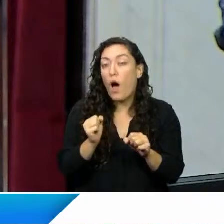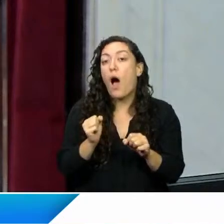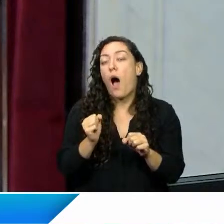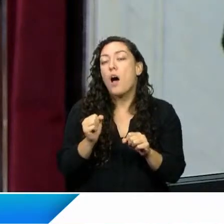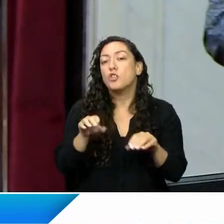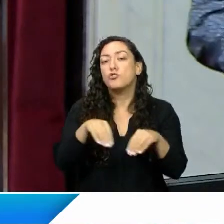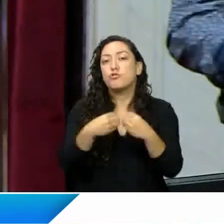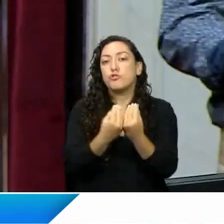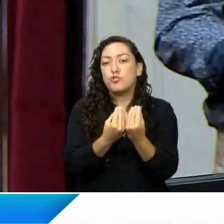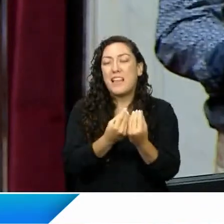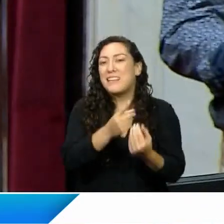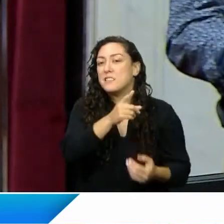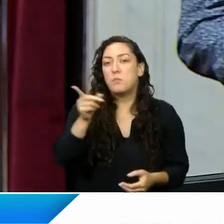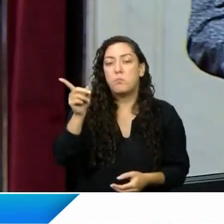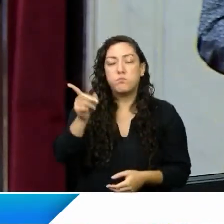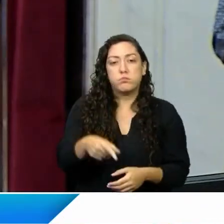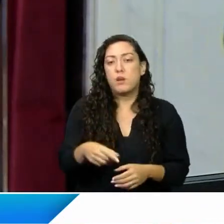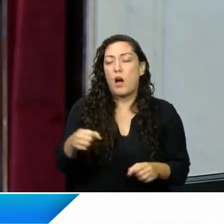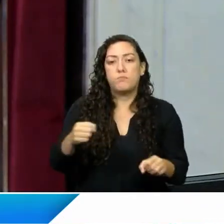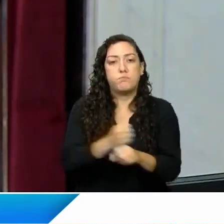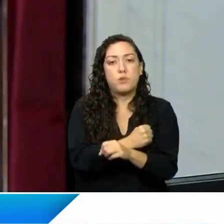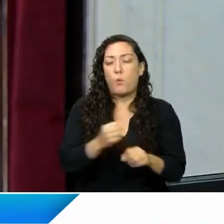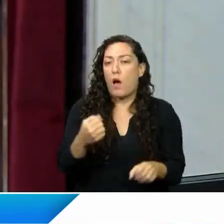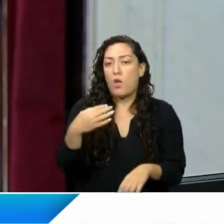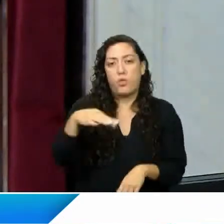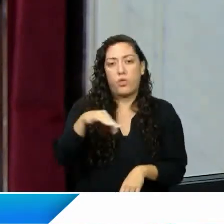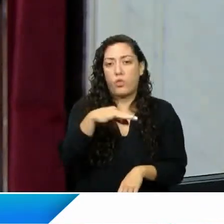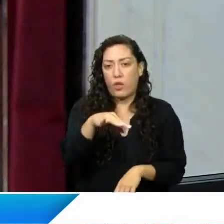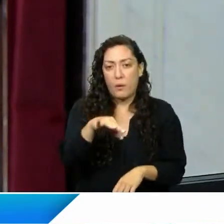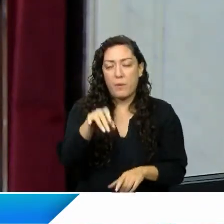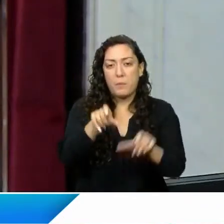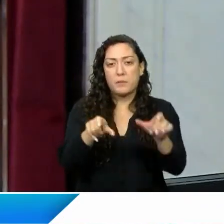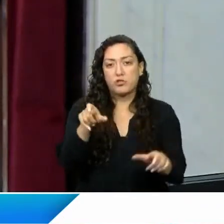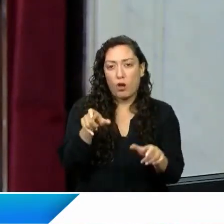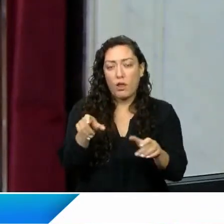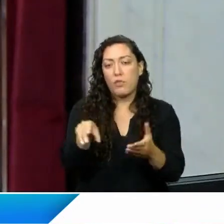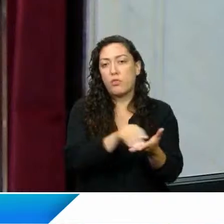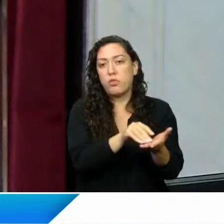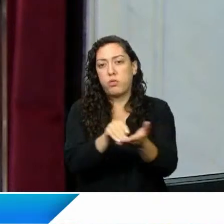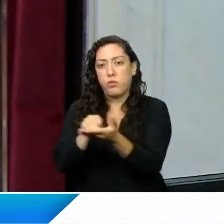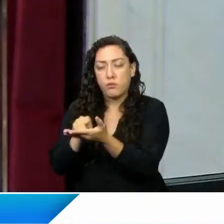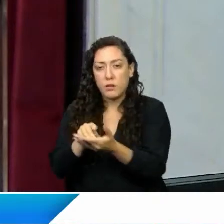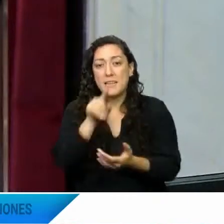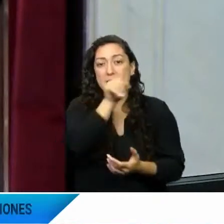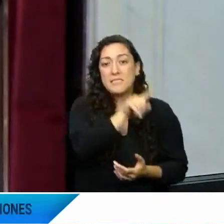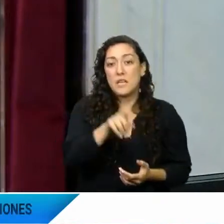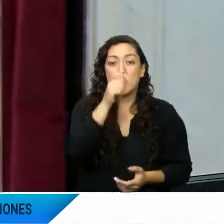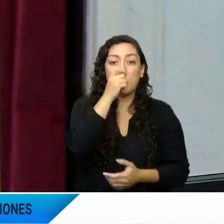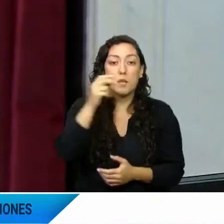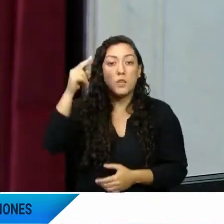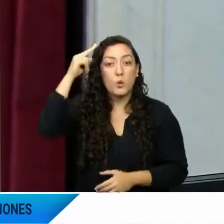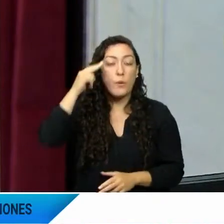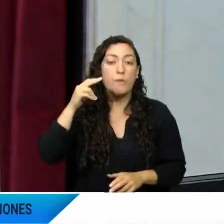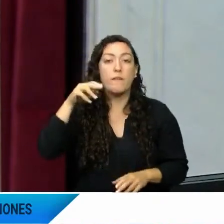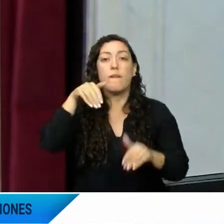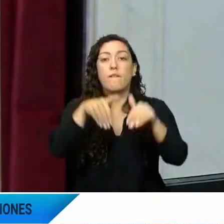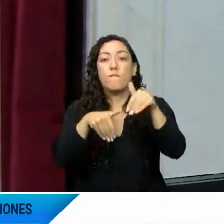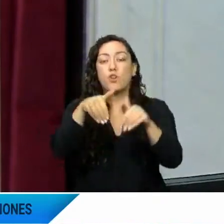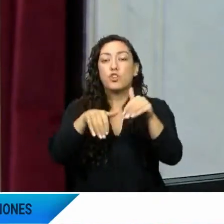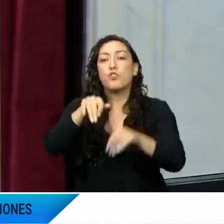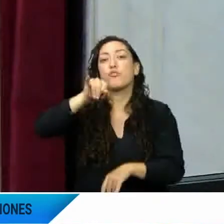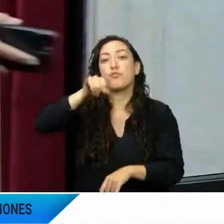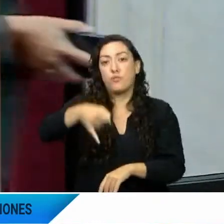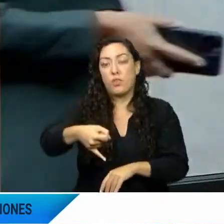mayoría absoluta del total de los miembros del cuerpo, esto es 129 votos